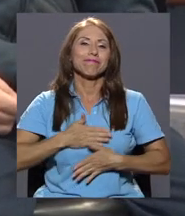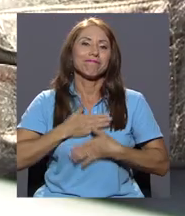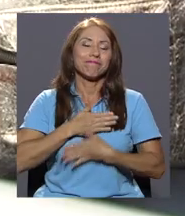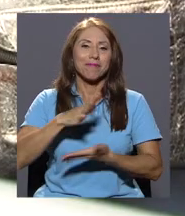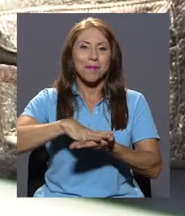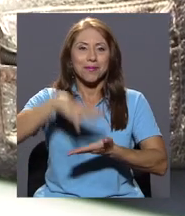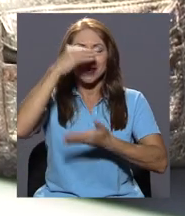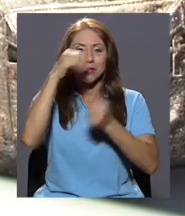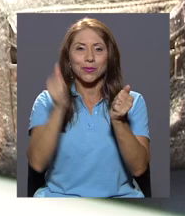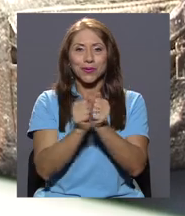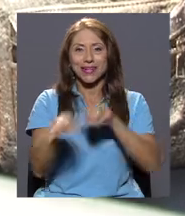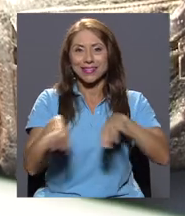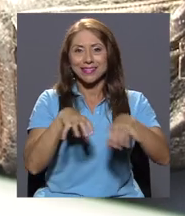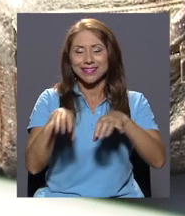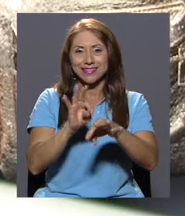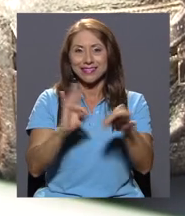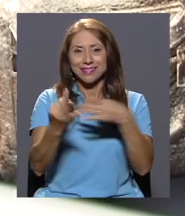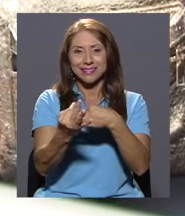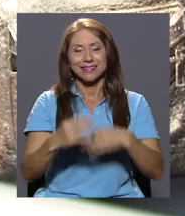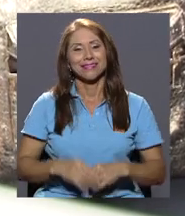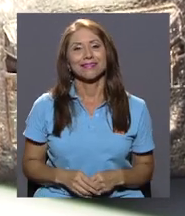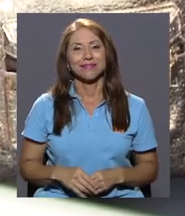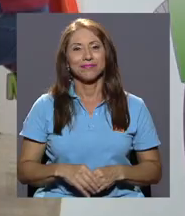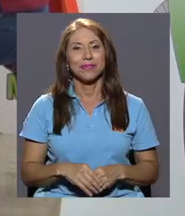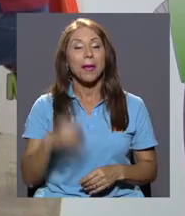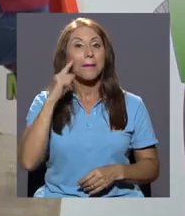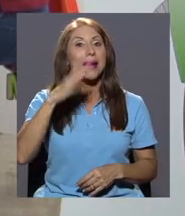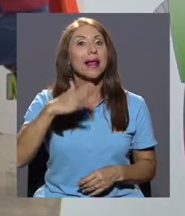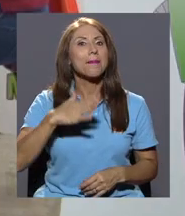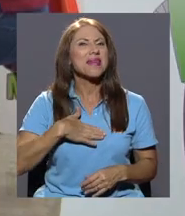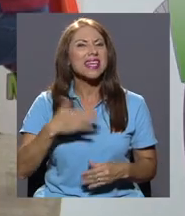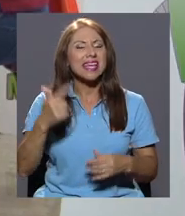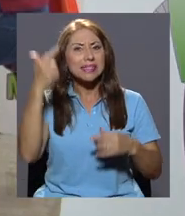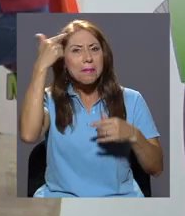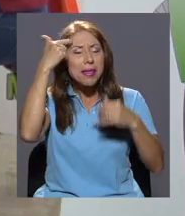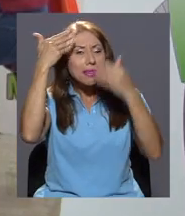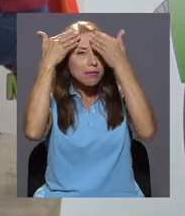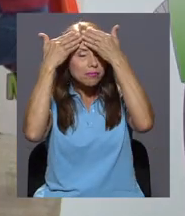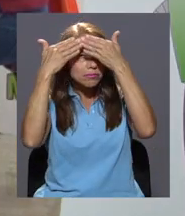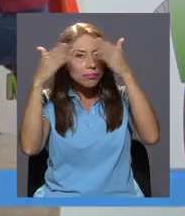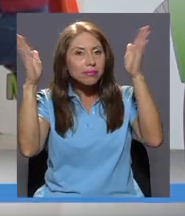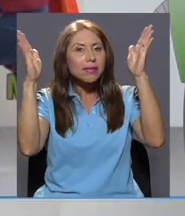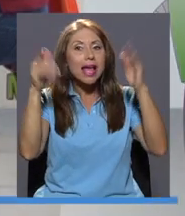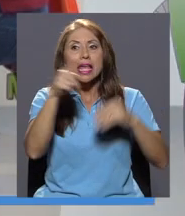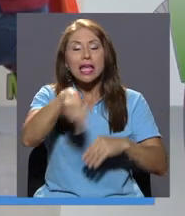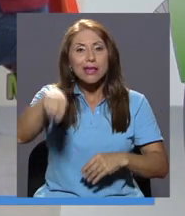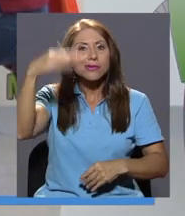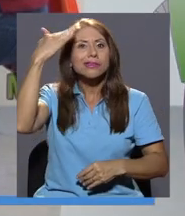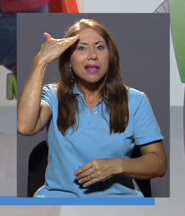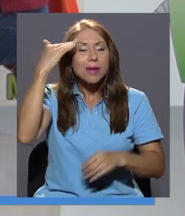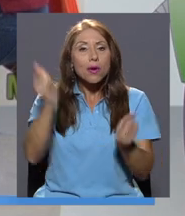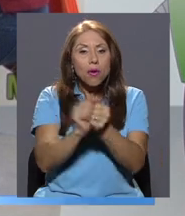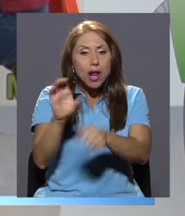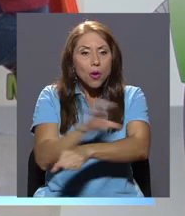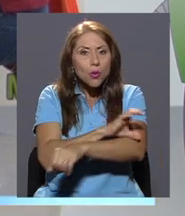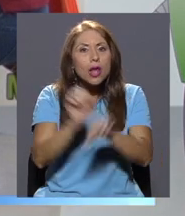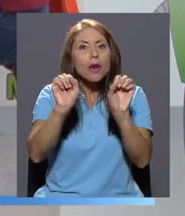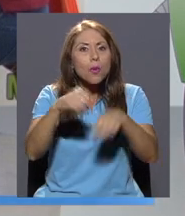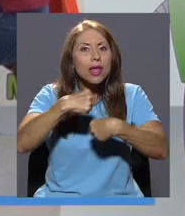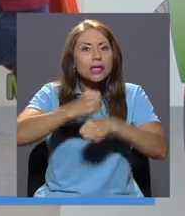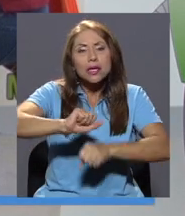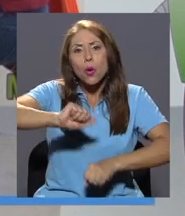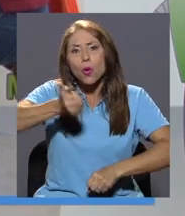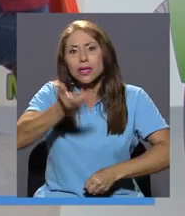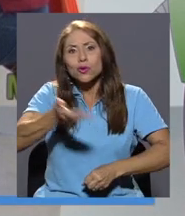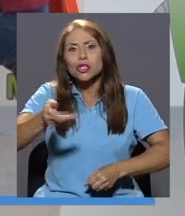disfrutaron aprendiendo con las actividades de los talleres. Para mí es abrirles la mente, ¿verdad? Que hay otras cosas para hacer con la computadora, no